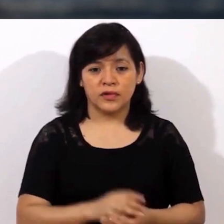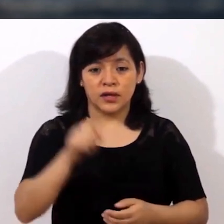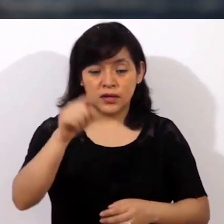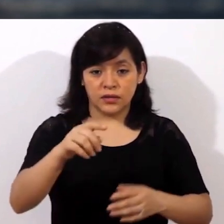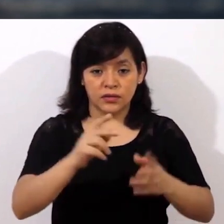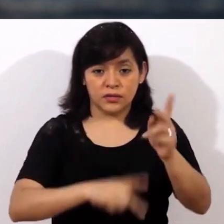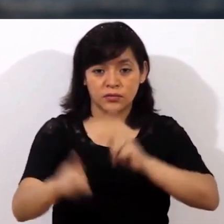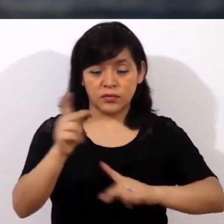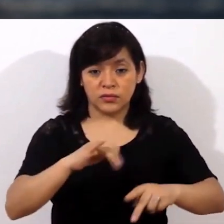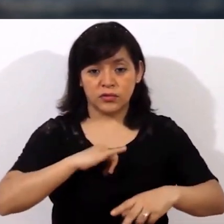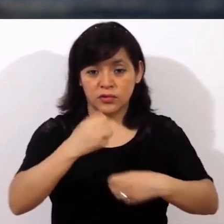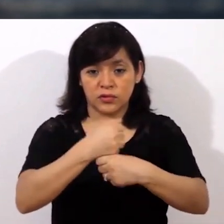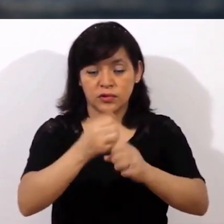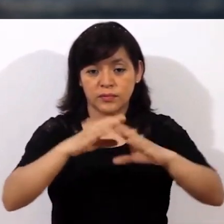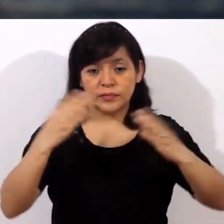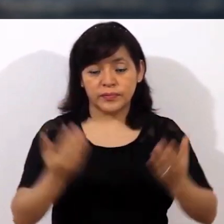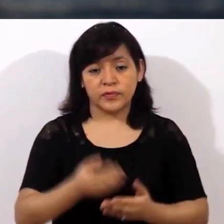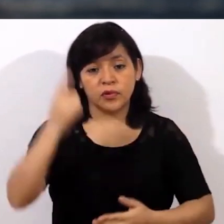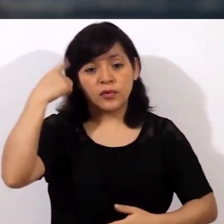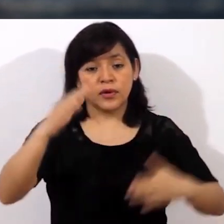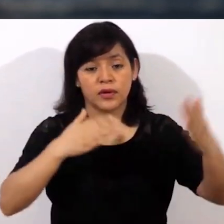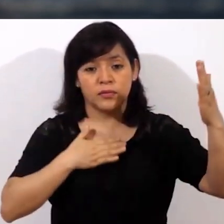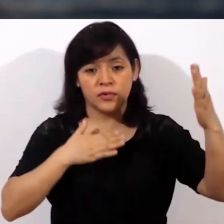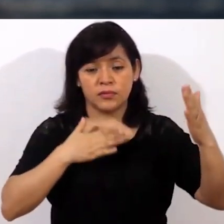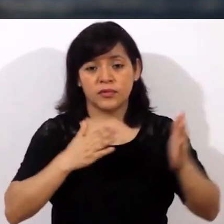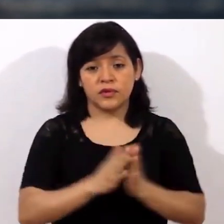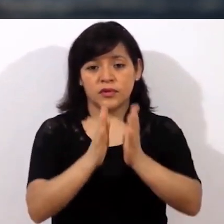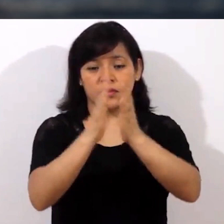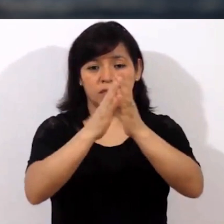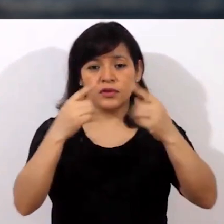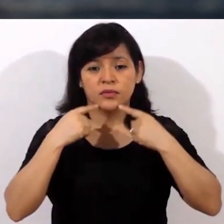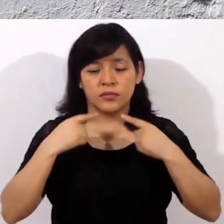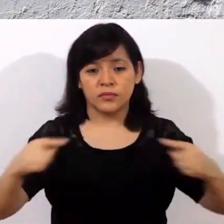Este pueblo he creado para mí, mis alabanzas publicará.